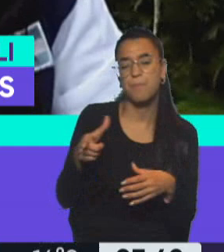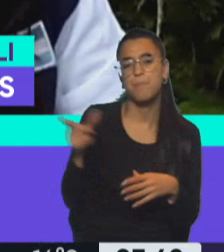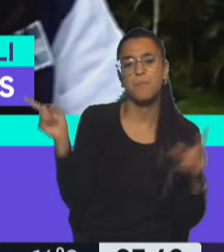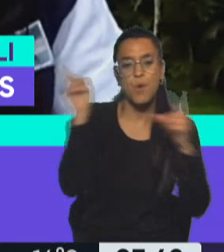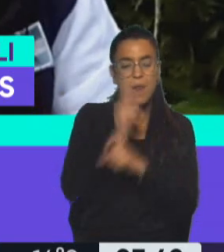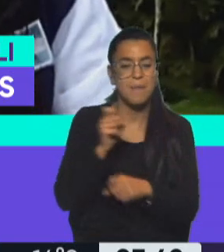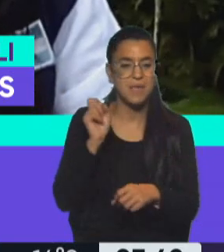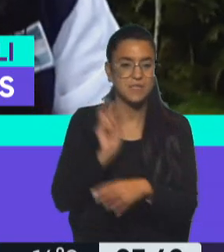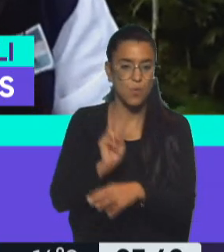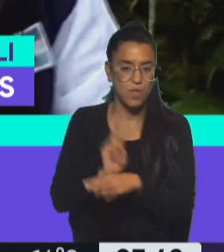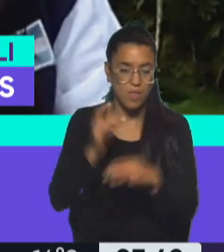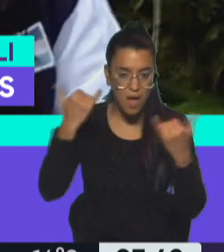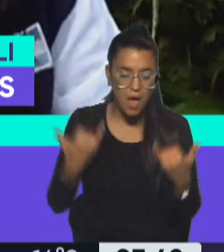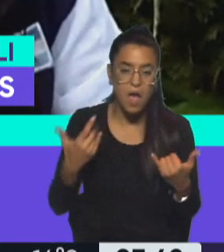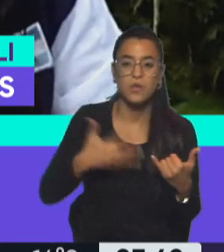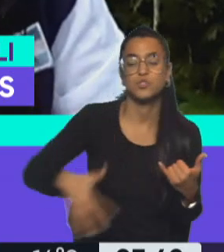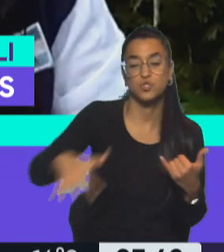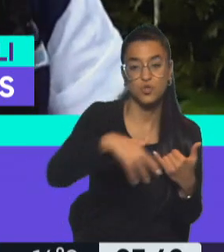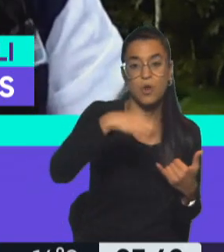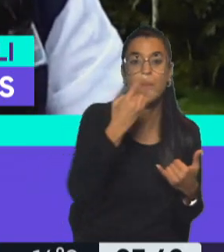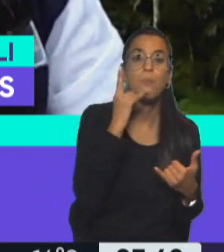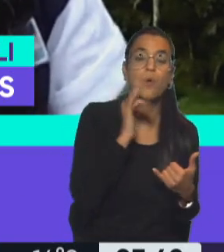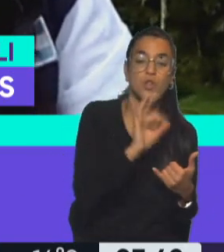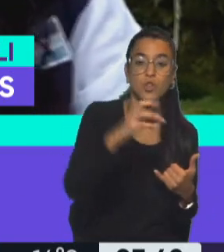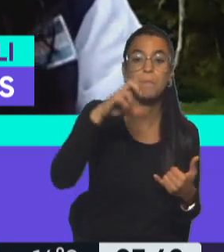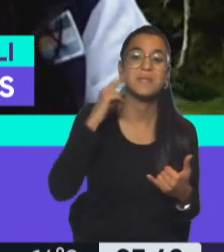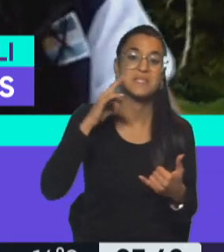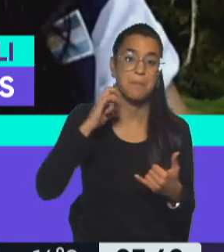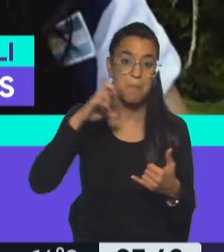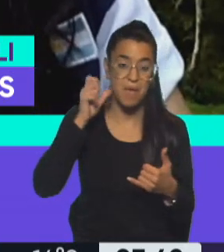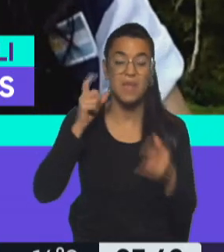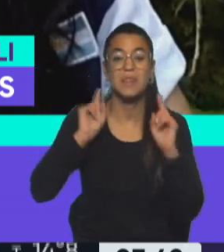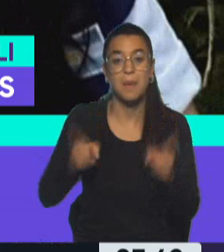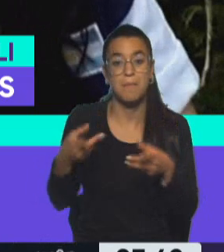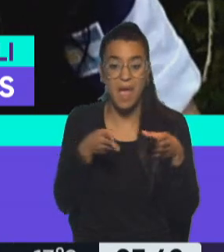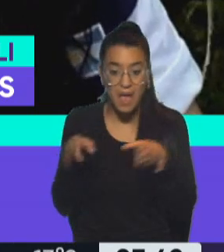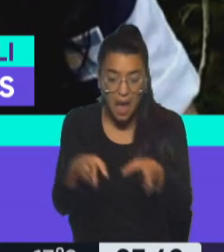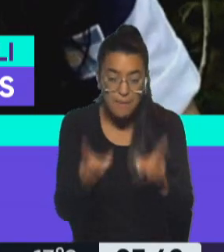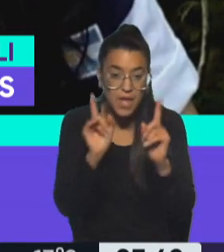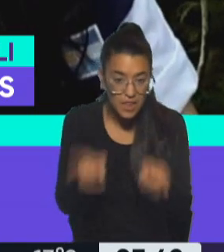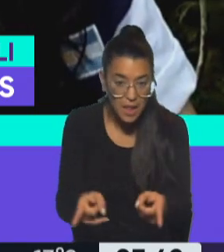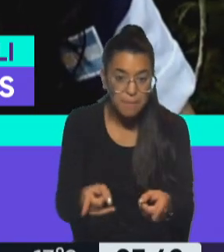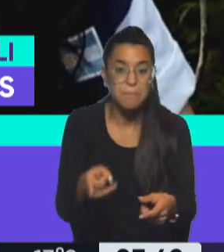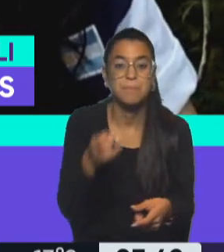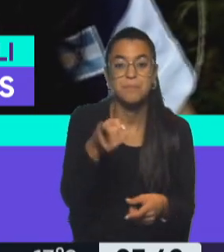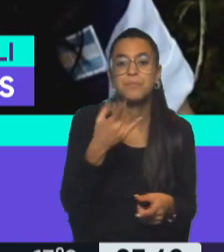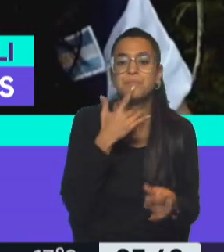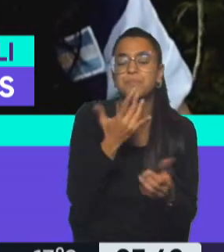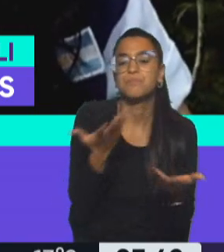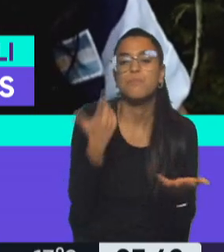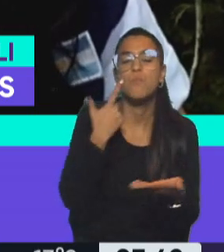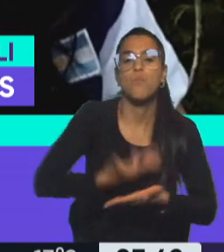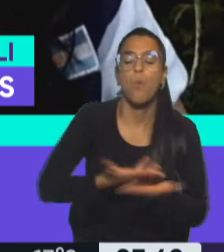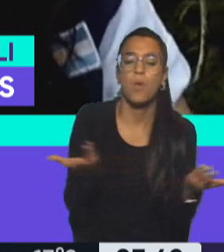bastante importantes, tanto en la zona de Puerto Príncipe como en ese camino. Y eso da cuenta de una situación de